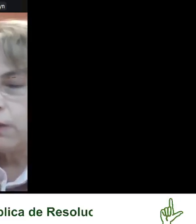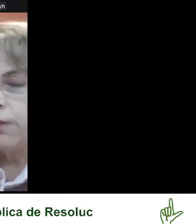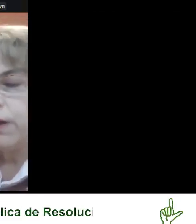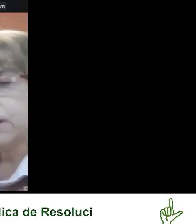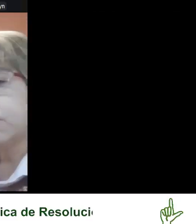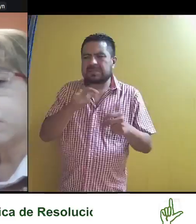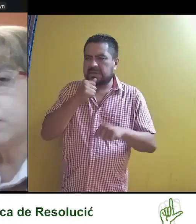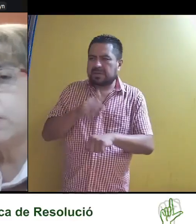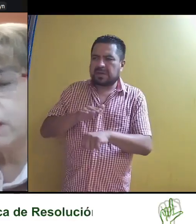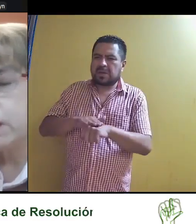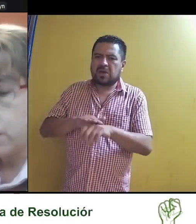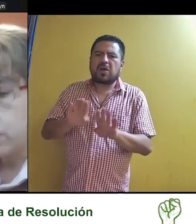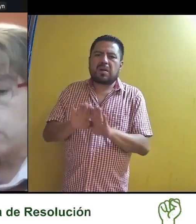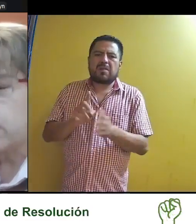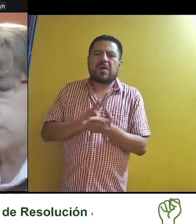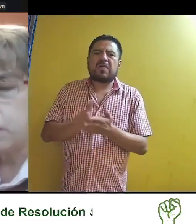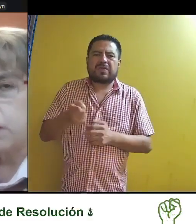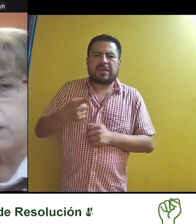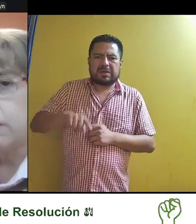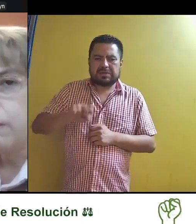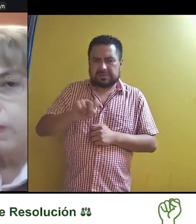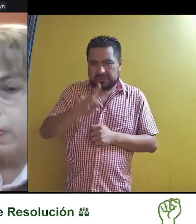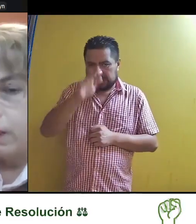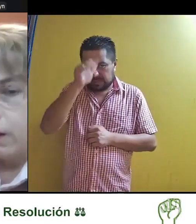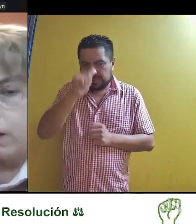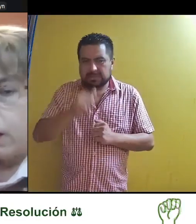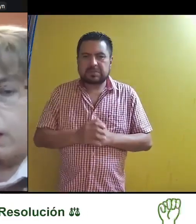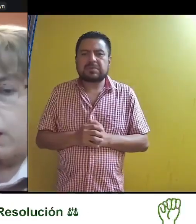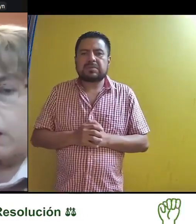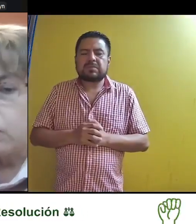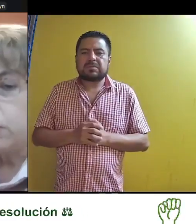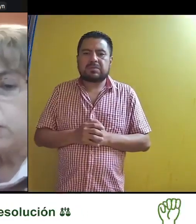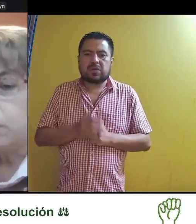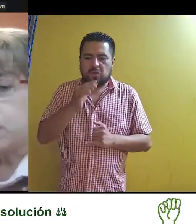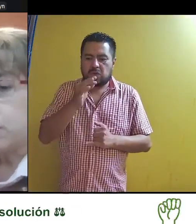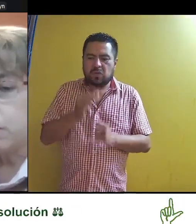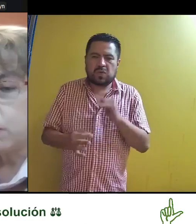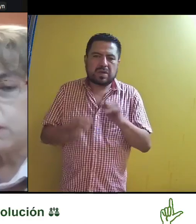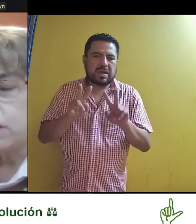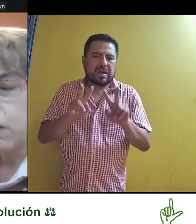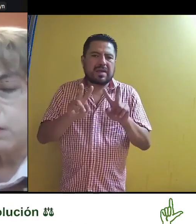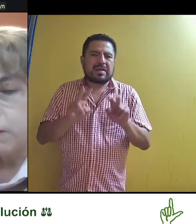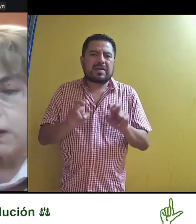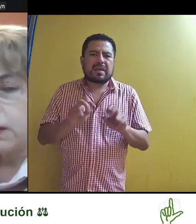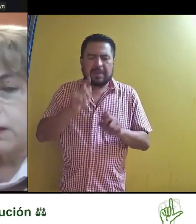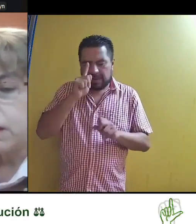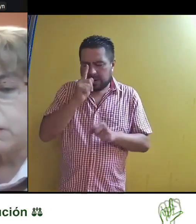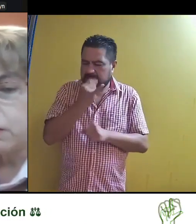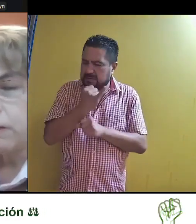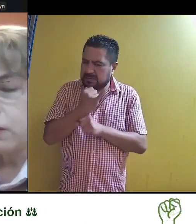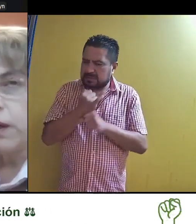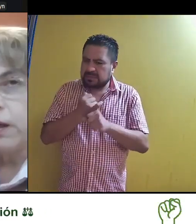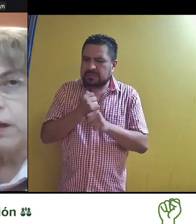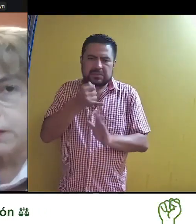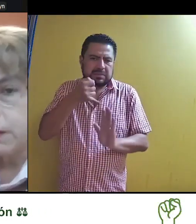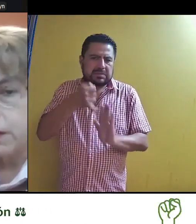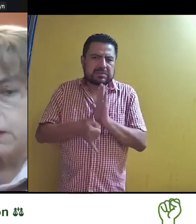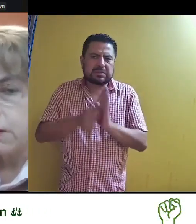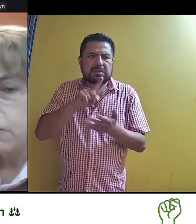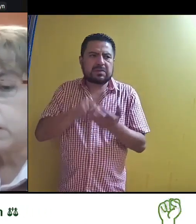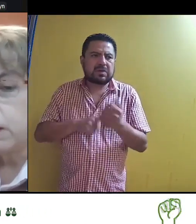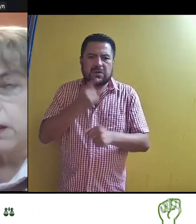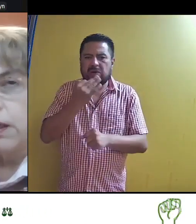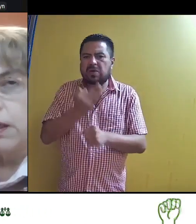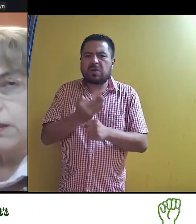y notifíquese como en derecho corresponda. El último asunto listado para analizar y resolver en la presente